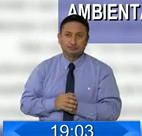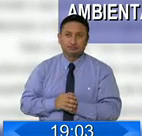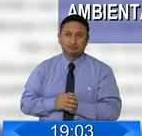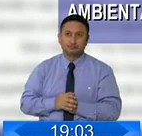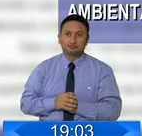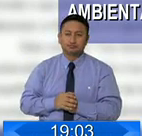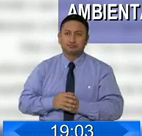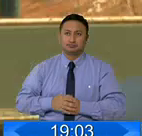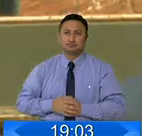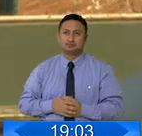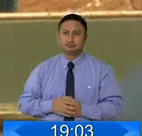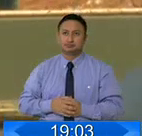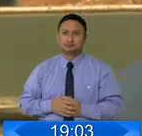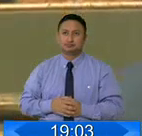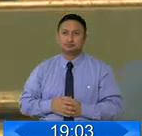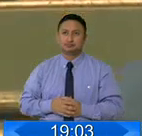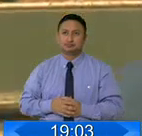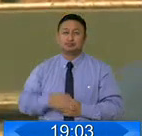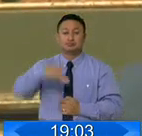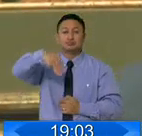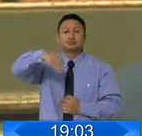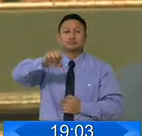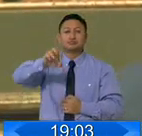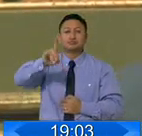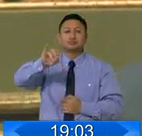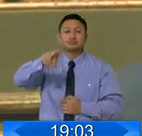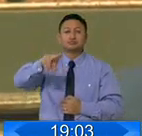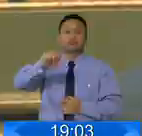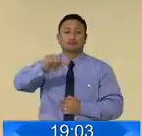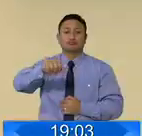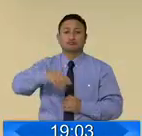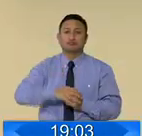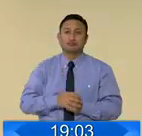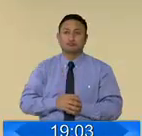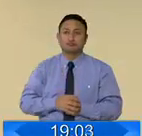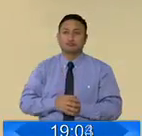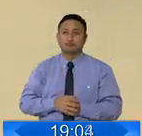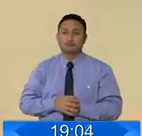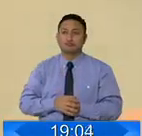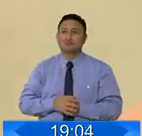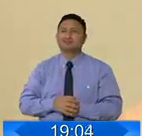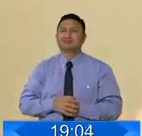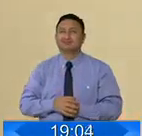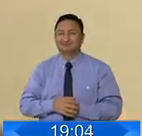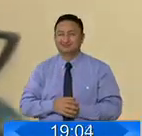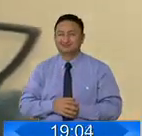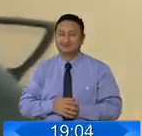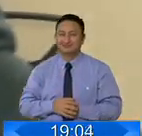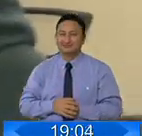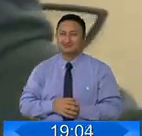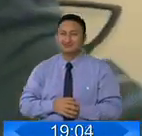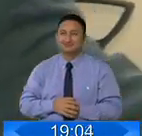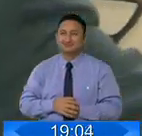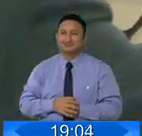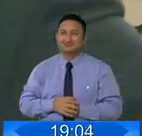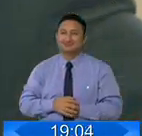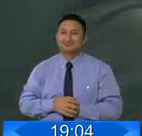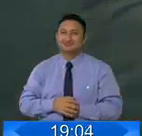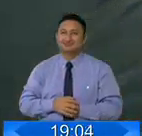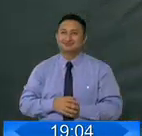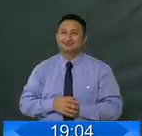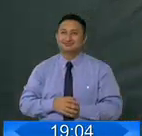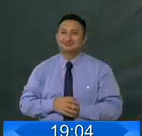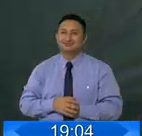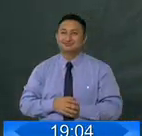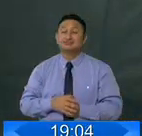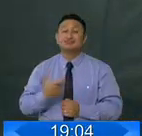largamente incumplidas. Gustavo Medina, ex procurador general del Estado, califica de un grave revés judicial para el gobierno ecuatoriano